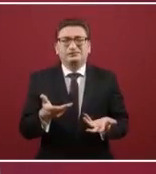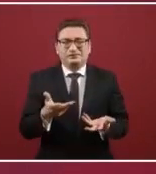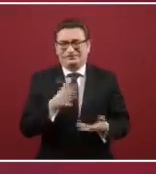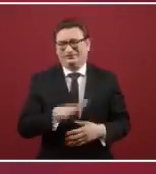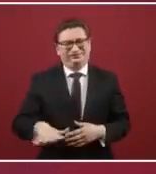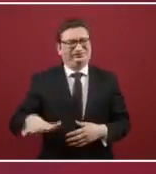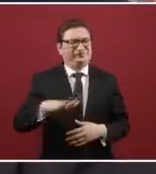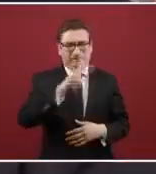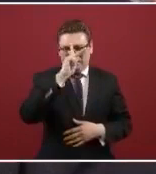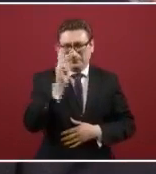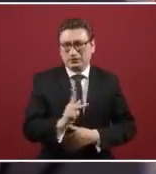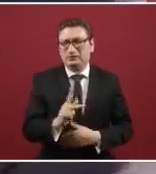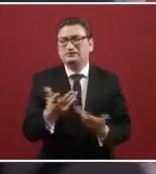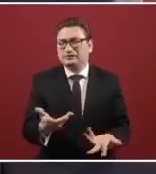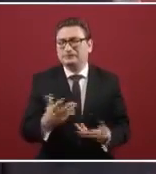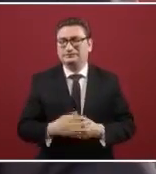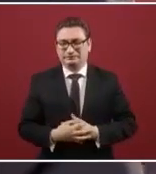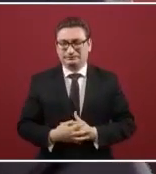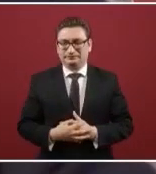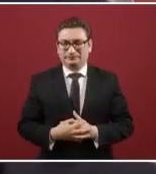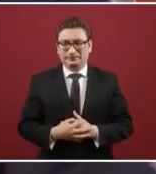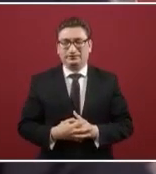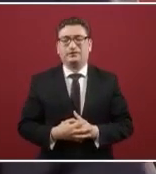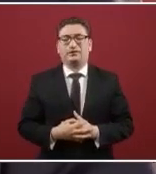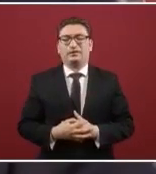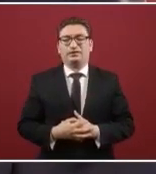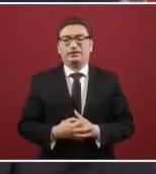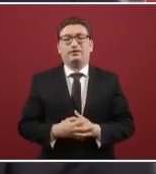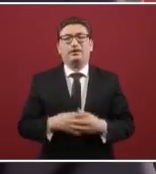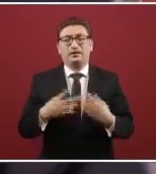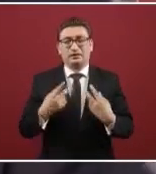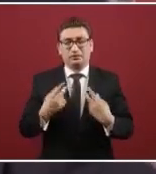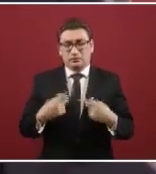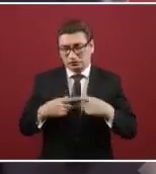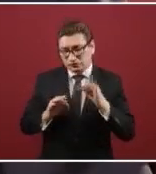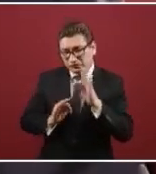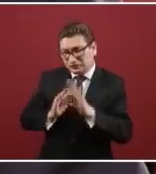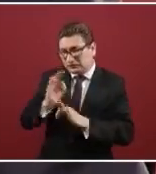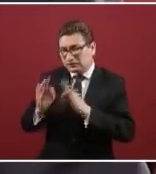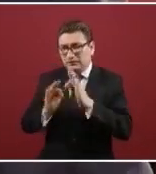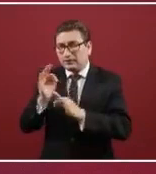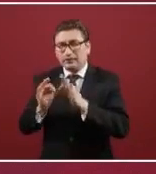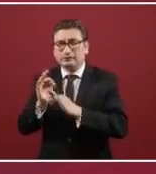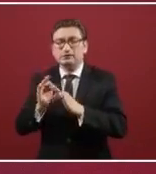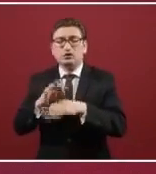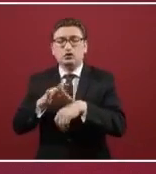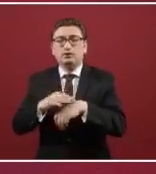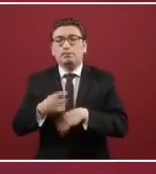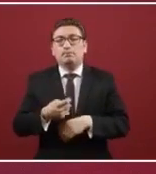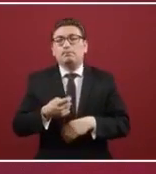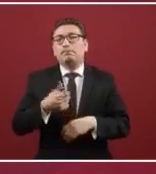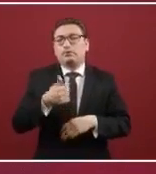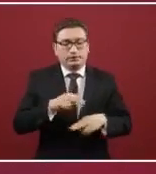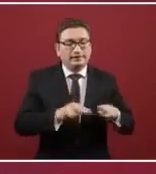de todo es la atención médica de primer nivel. Entonces vamos a empezar